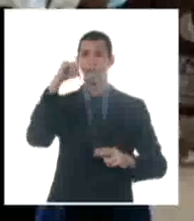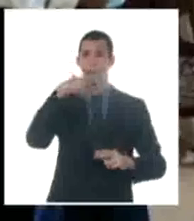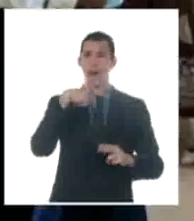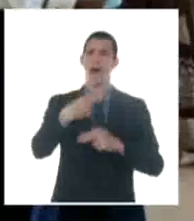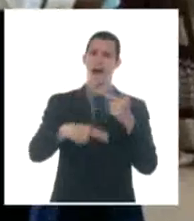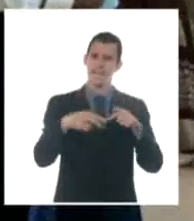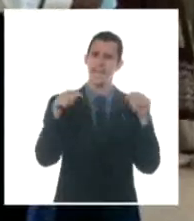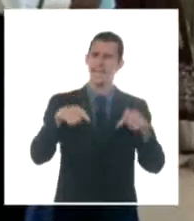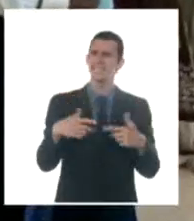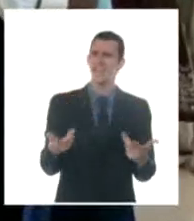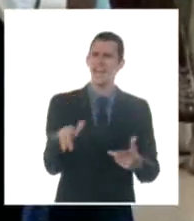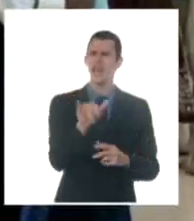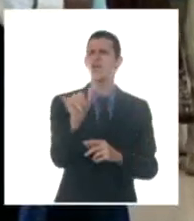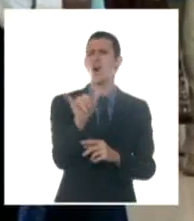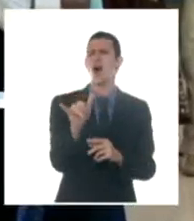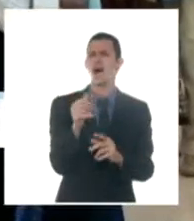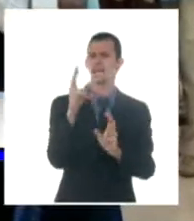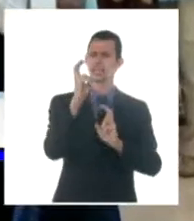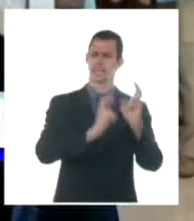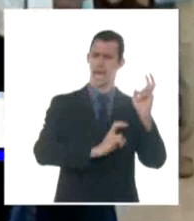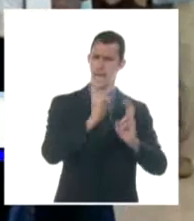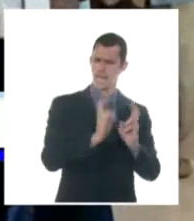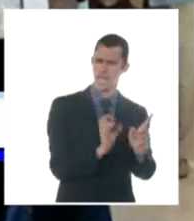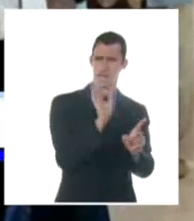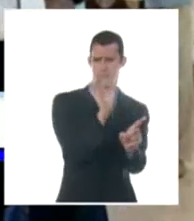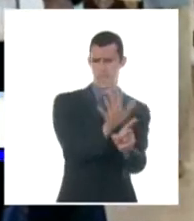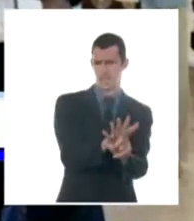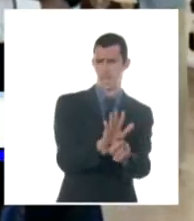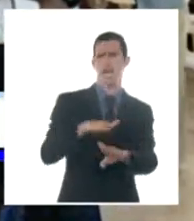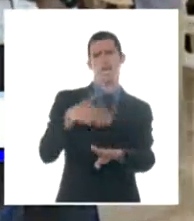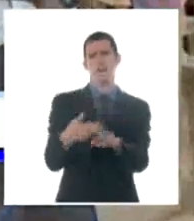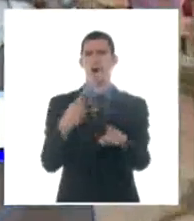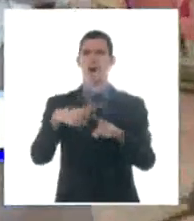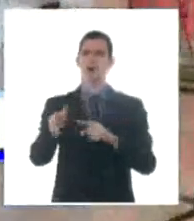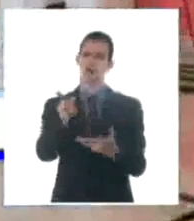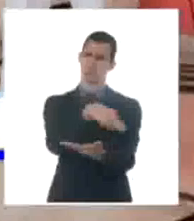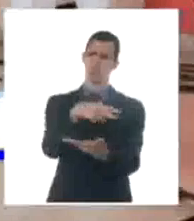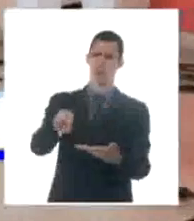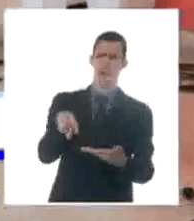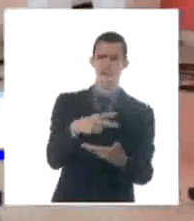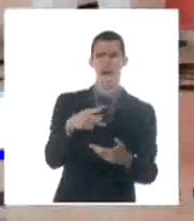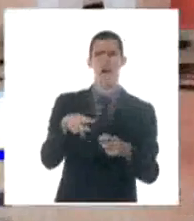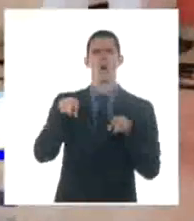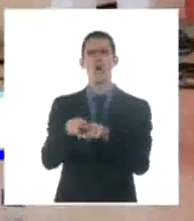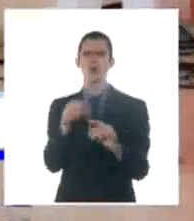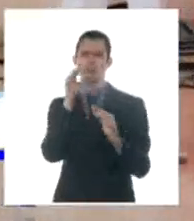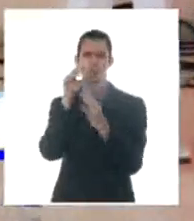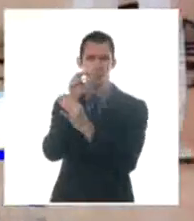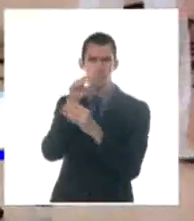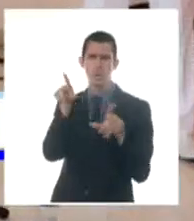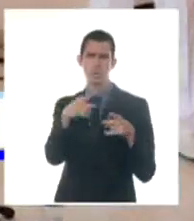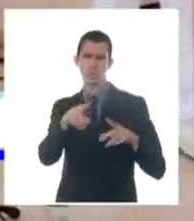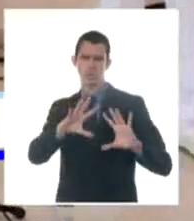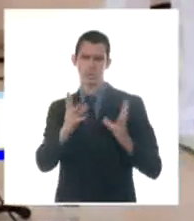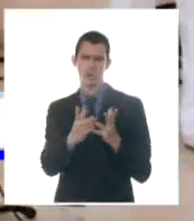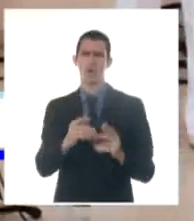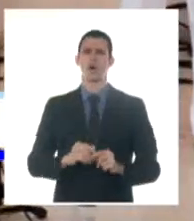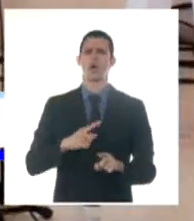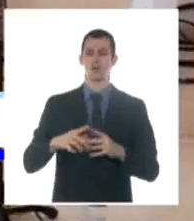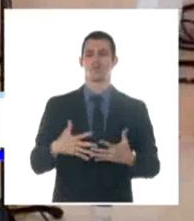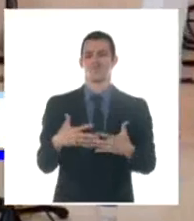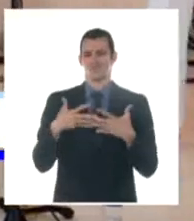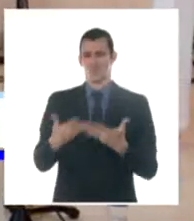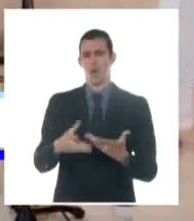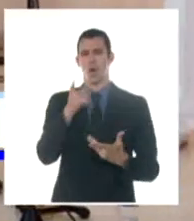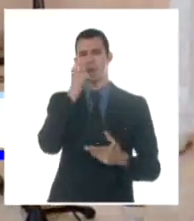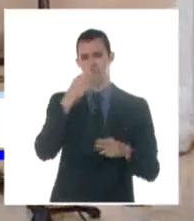impartido por la maestra María Orduña. También tuvo lugar un concierto homenaje a Richard Ewes, en el cual participaron los músicos José Loyola,